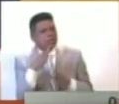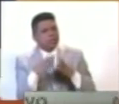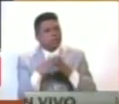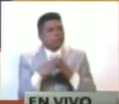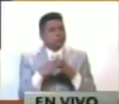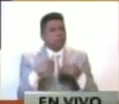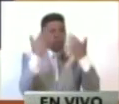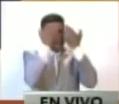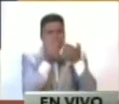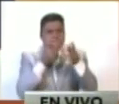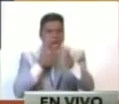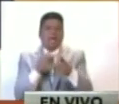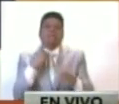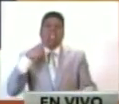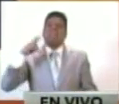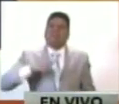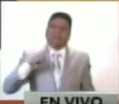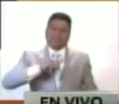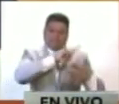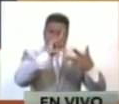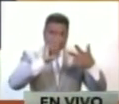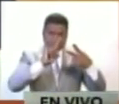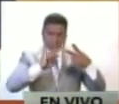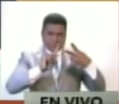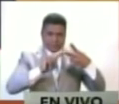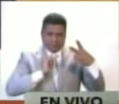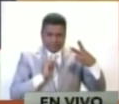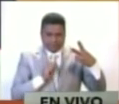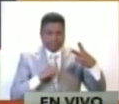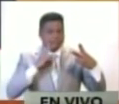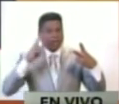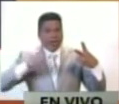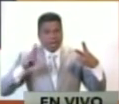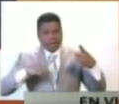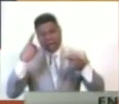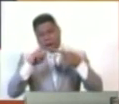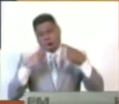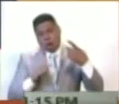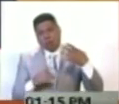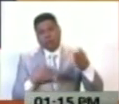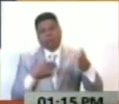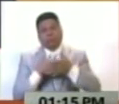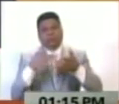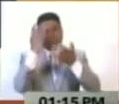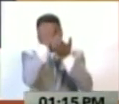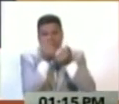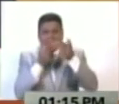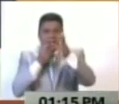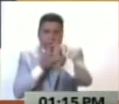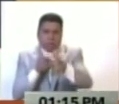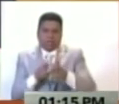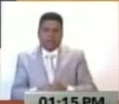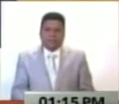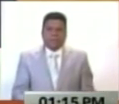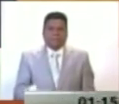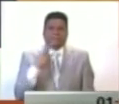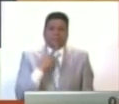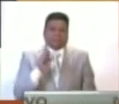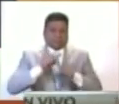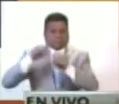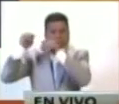terrorismo, las verdaderas causas del terrorismo. Y como bien lo decíamos previamente, hay que